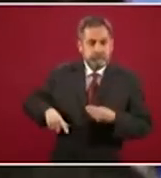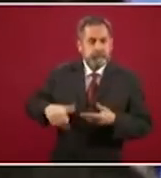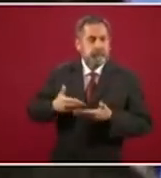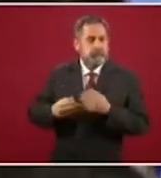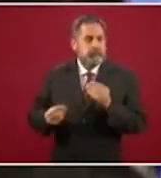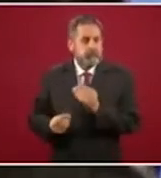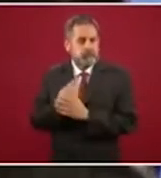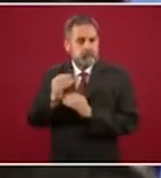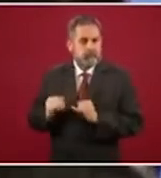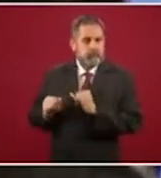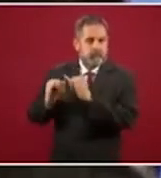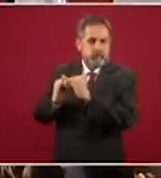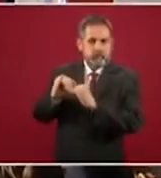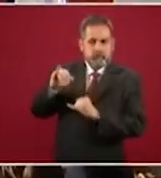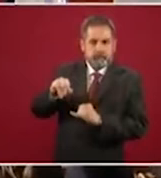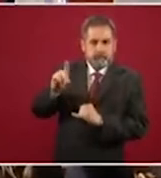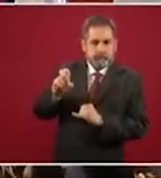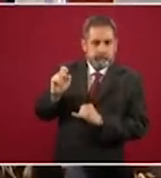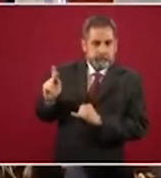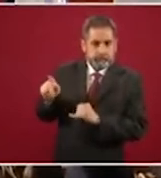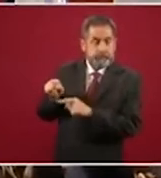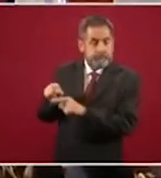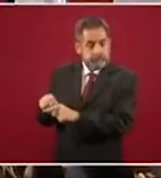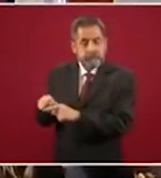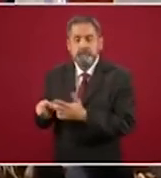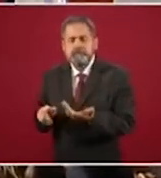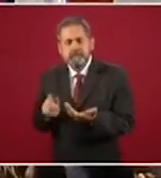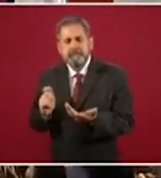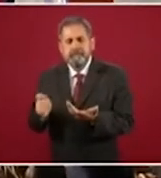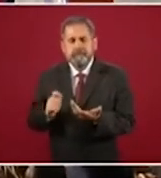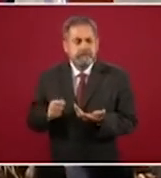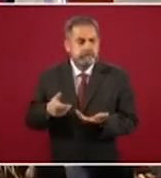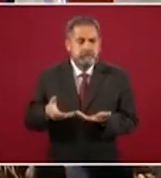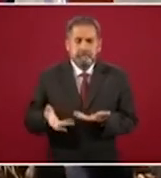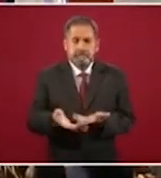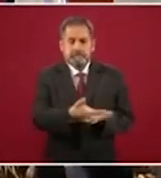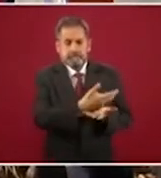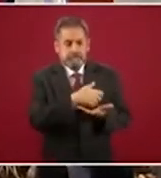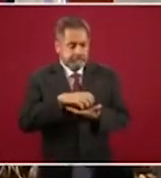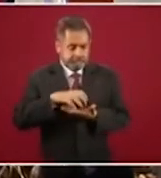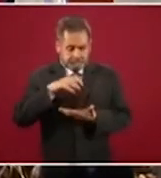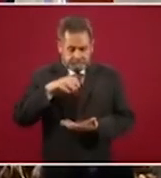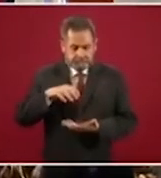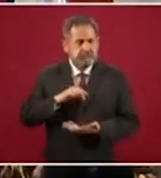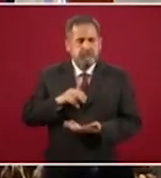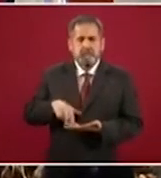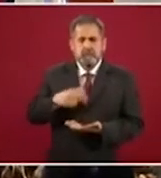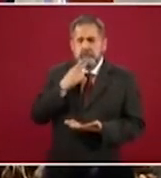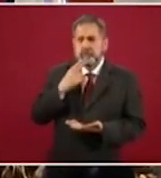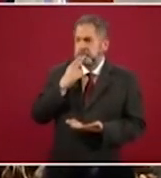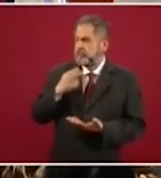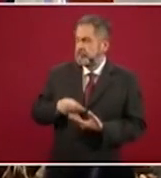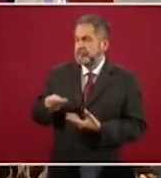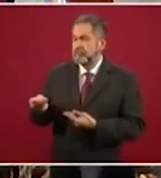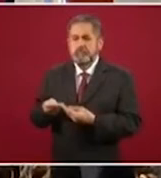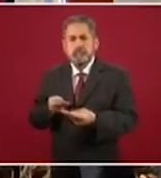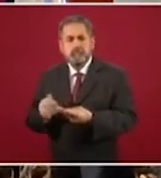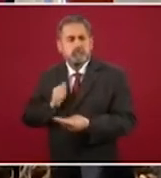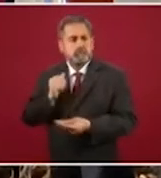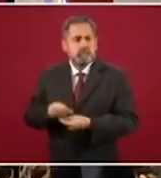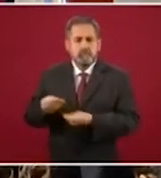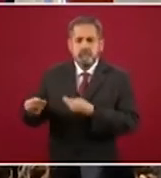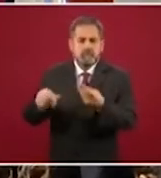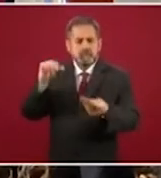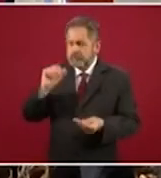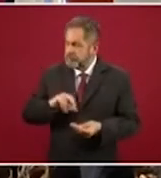robado, nos permite que los bienes asegurados disponer de ellos de una manera oportuna y de